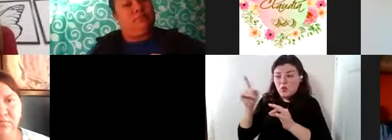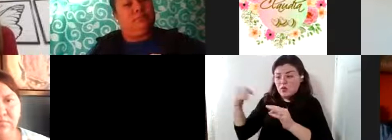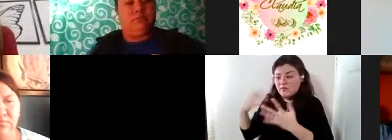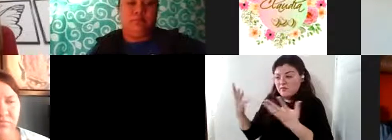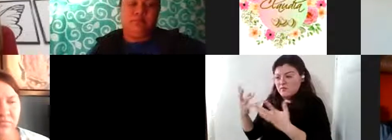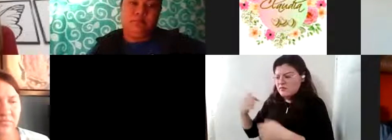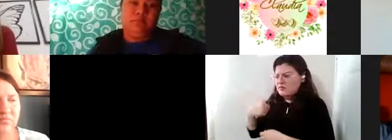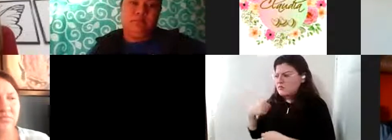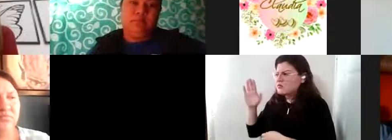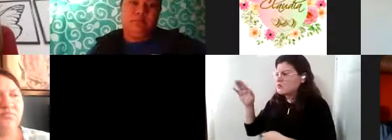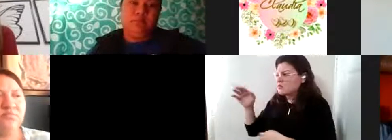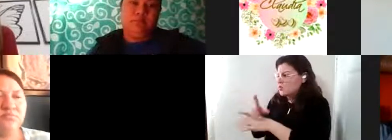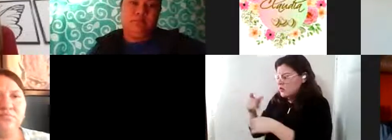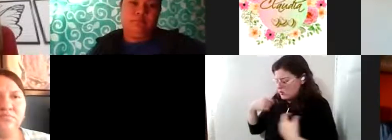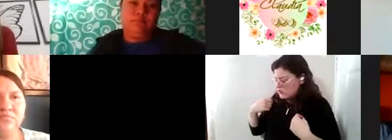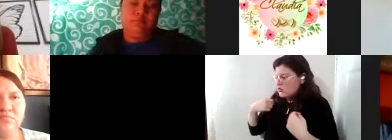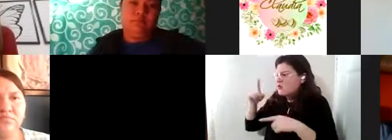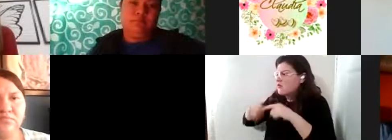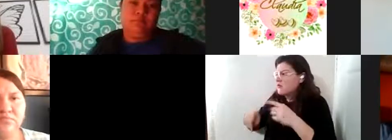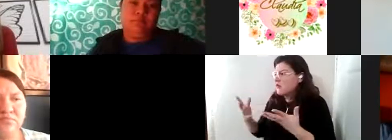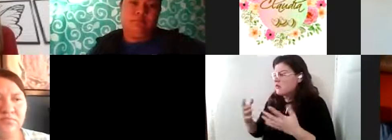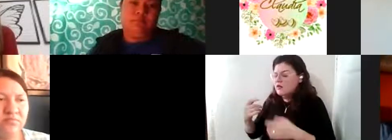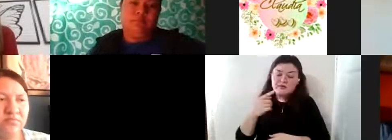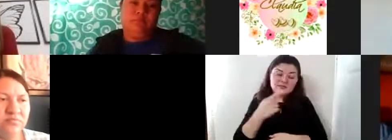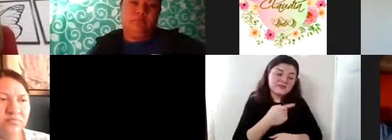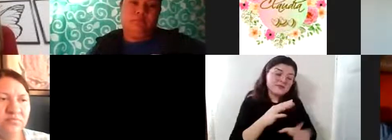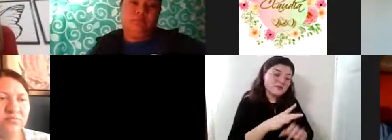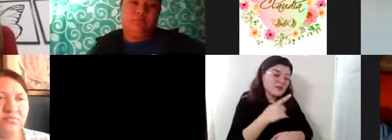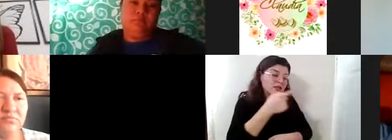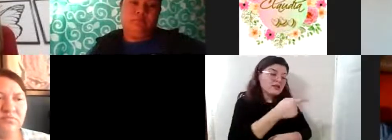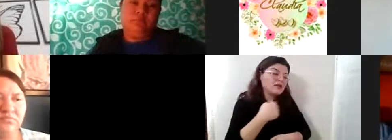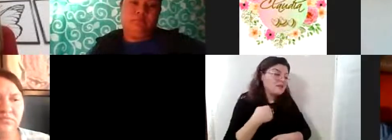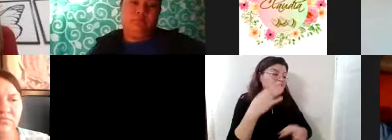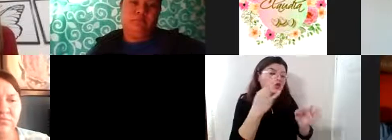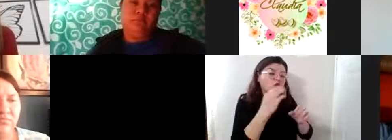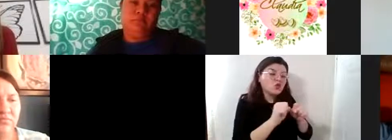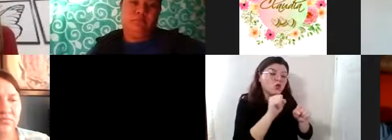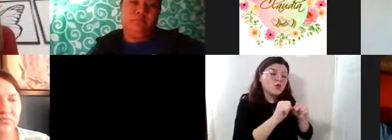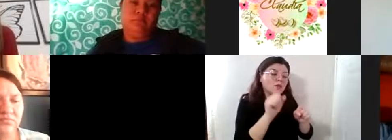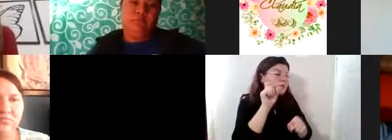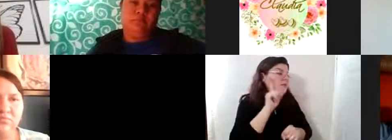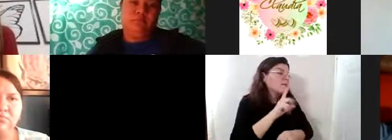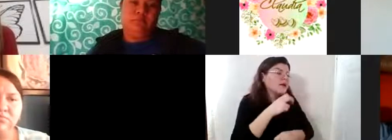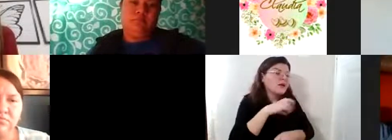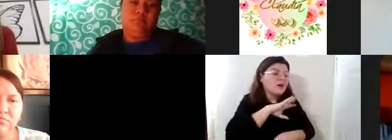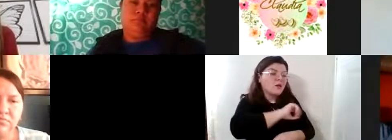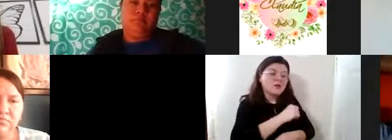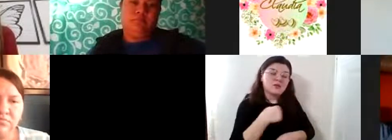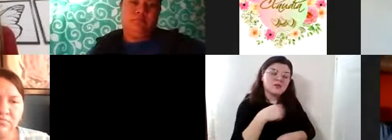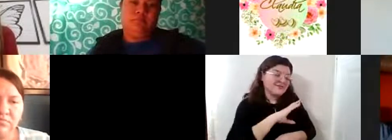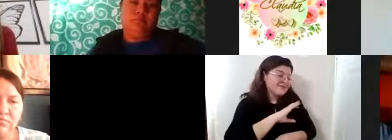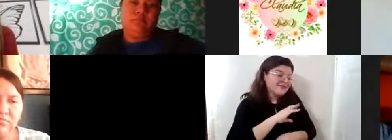por qué le quitaba la ropa y él le dijo que porque era su sobrina preferida y la quería mucho y que